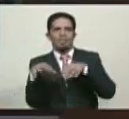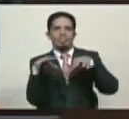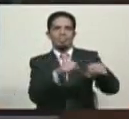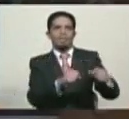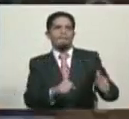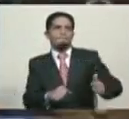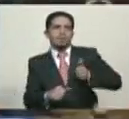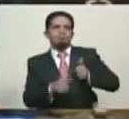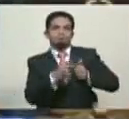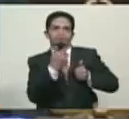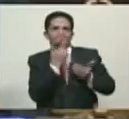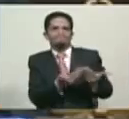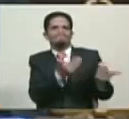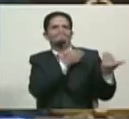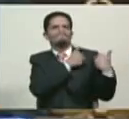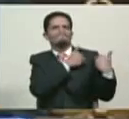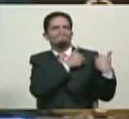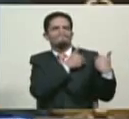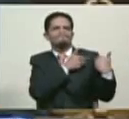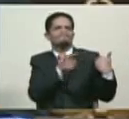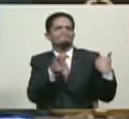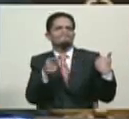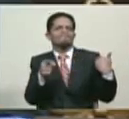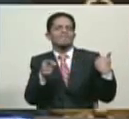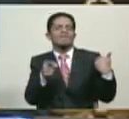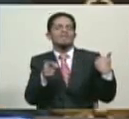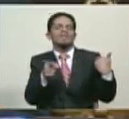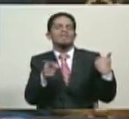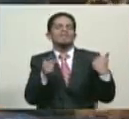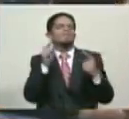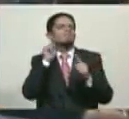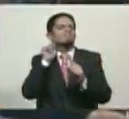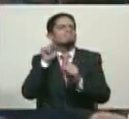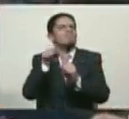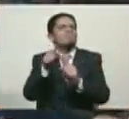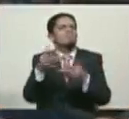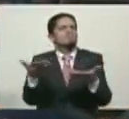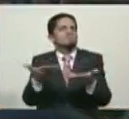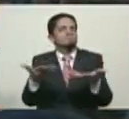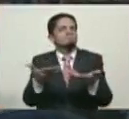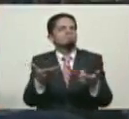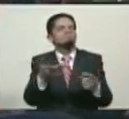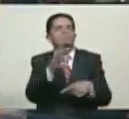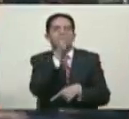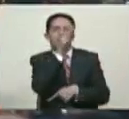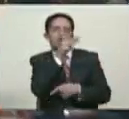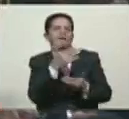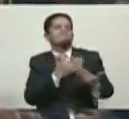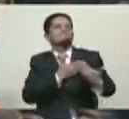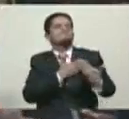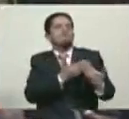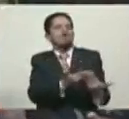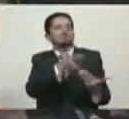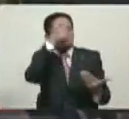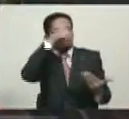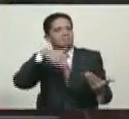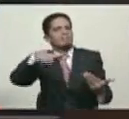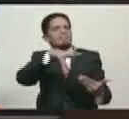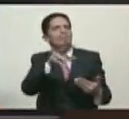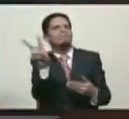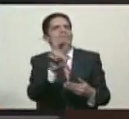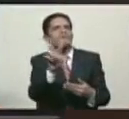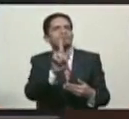elección popular por vías de hecho, con el grave propósito de burlar la voluntad democrática del pueblo